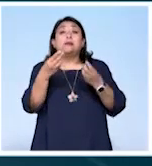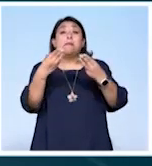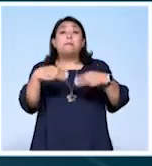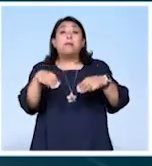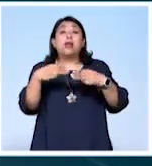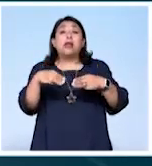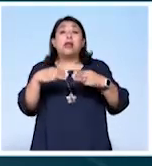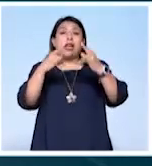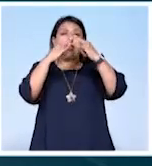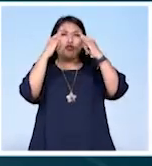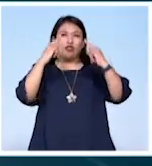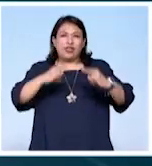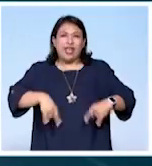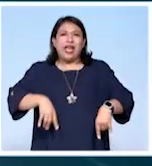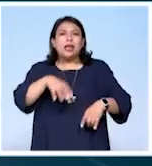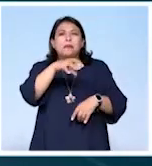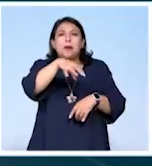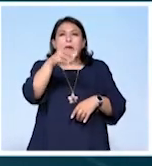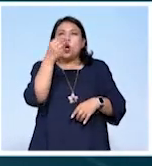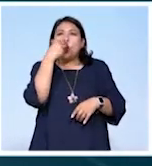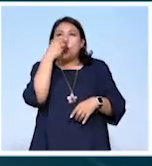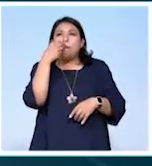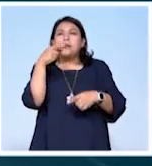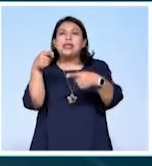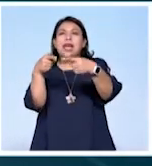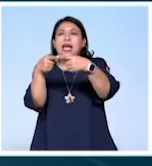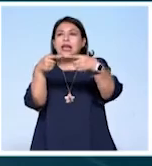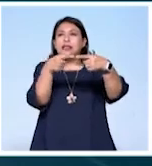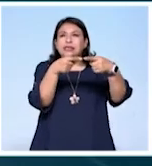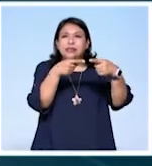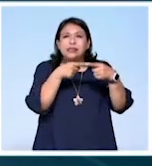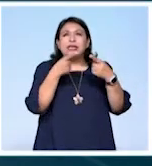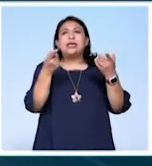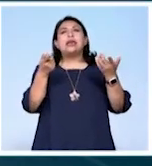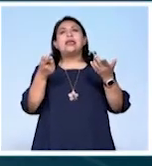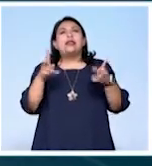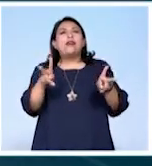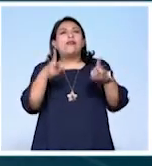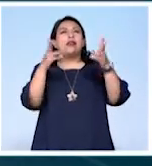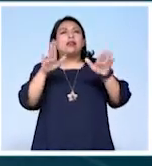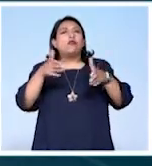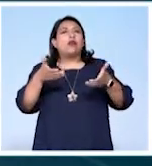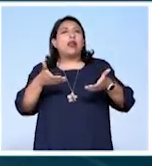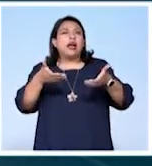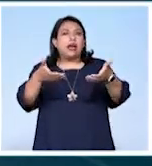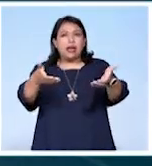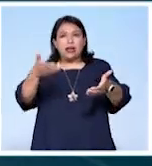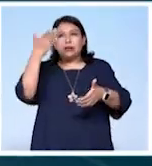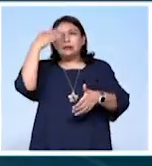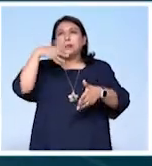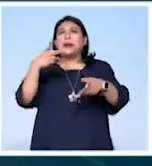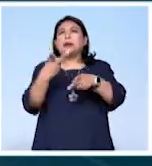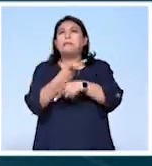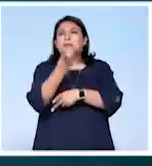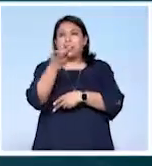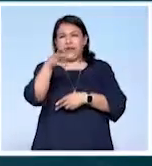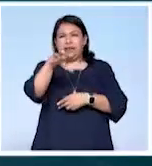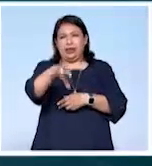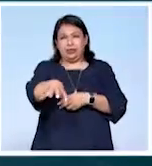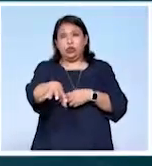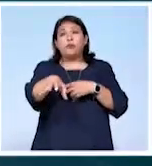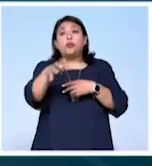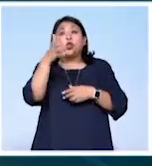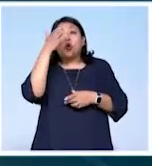sobre ruedas, los puestecitos de comida de la esquina, el comercio ambulante. Para saber qué pasa en ese sector y